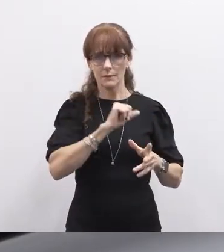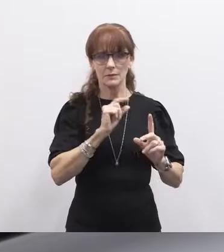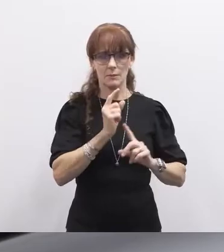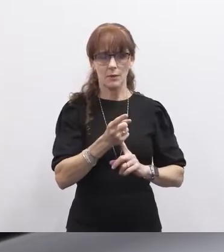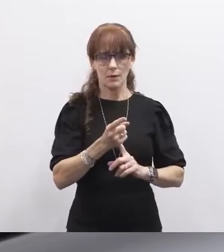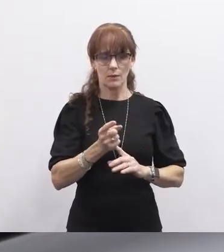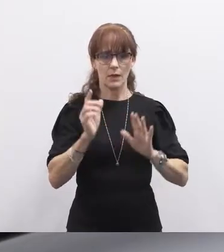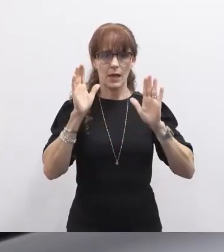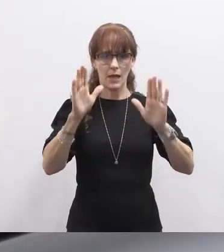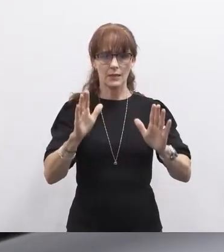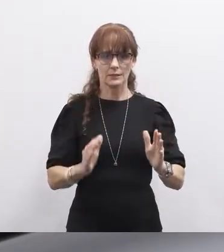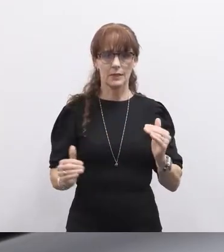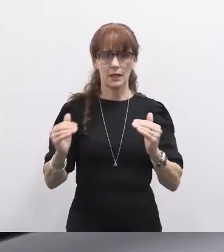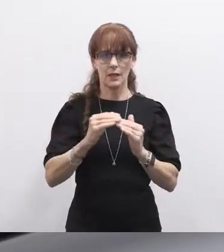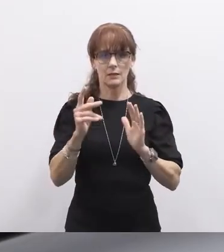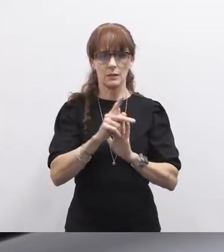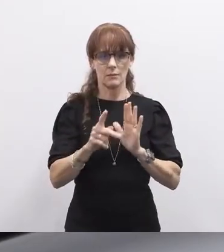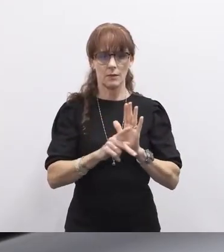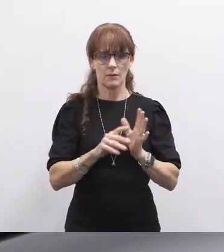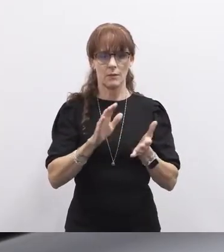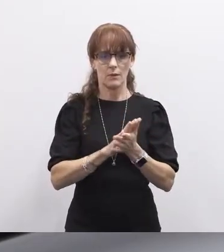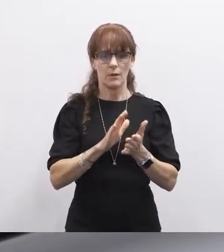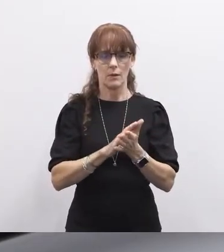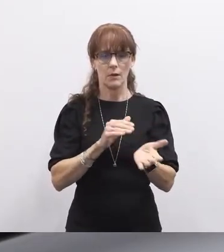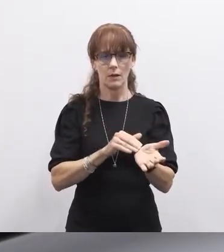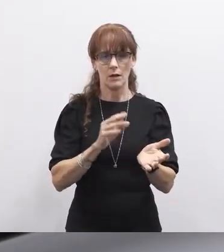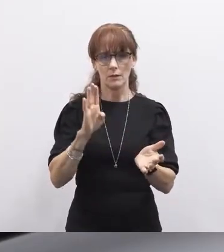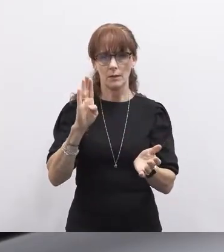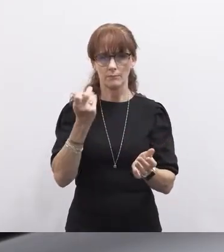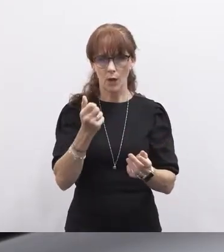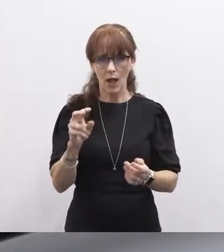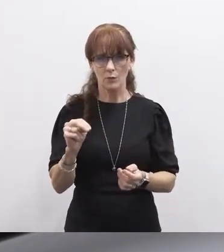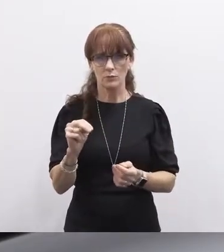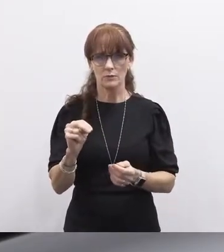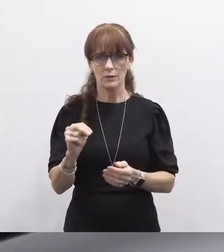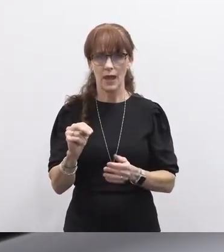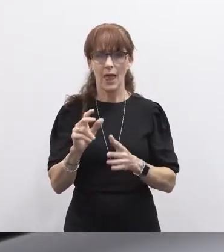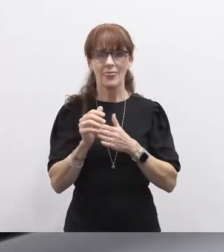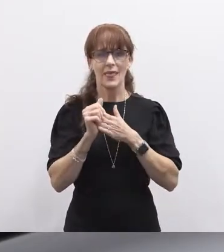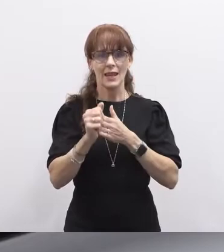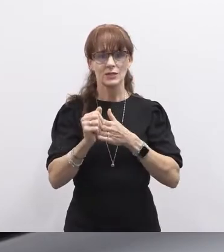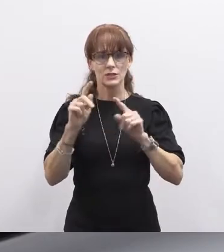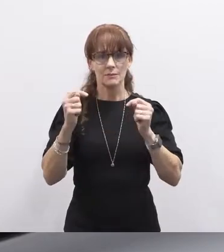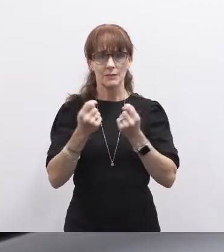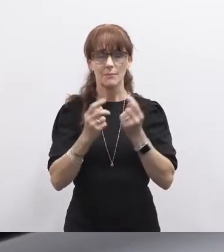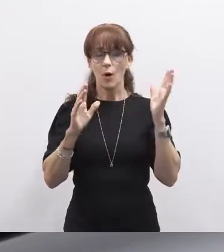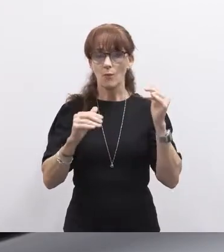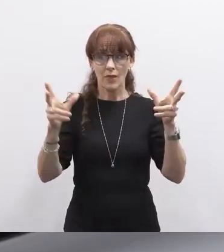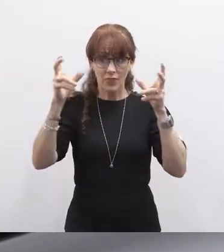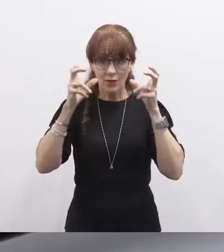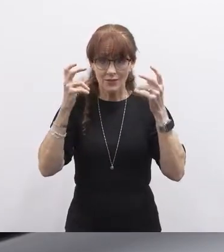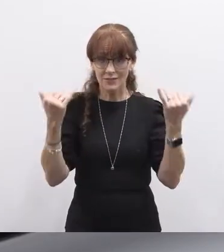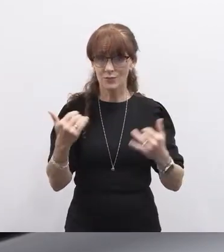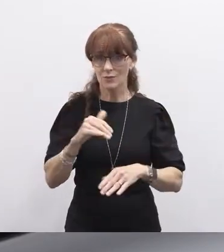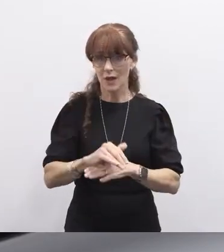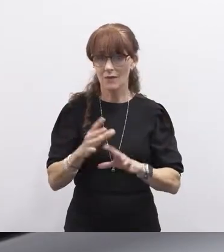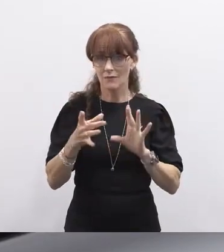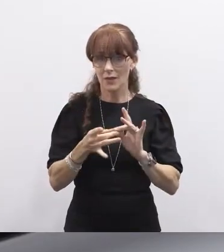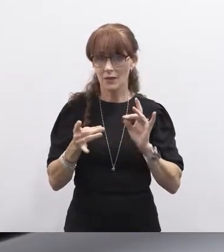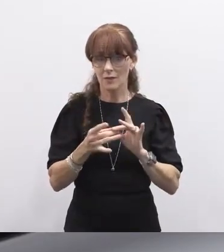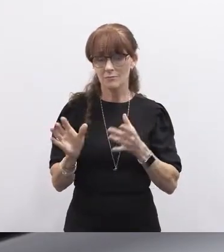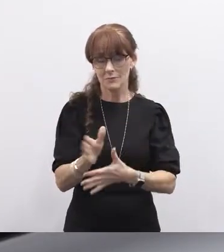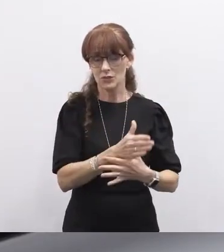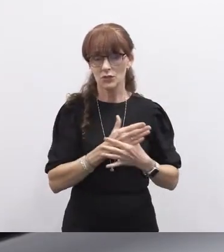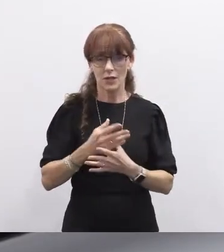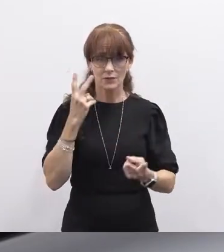No quiero pasar el tiempo de una póliza de excelencia y equidad sin reconocer doctora Brown y ese comité que ojalá estén escuchando